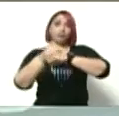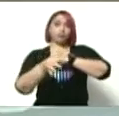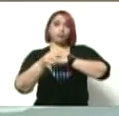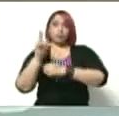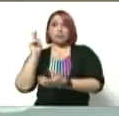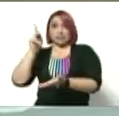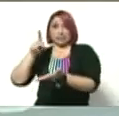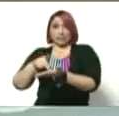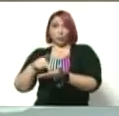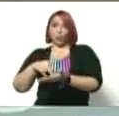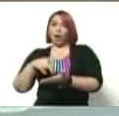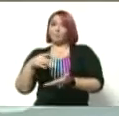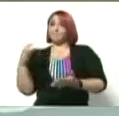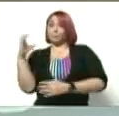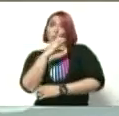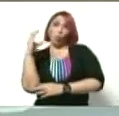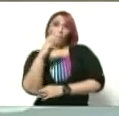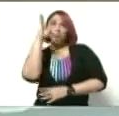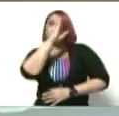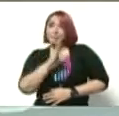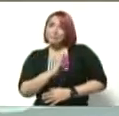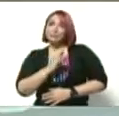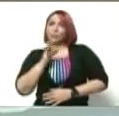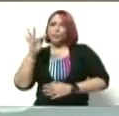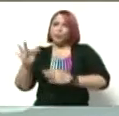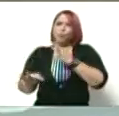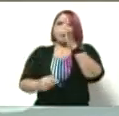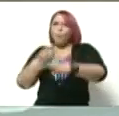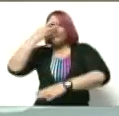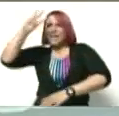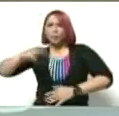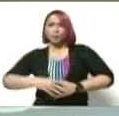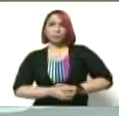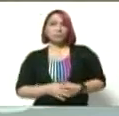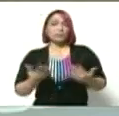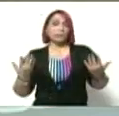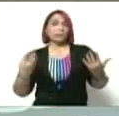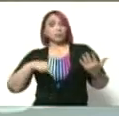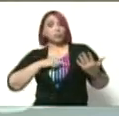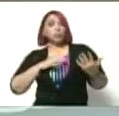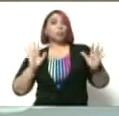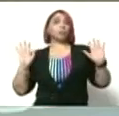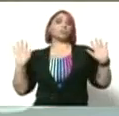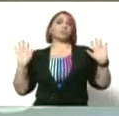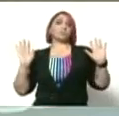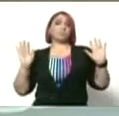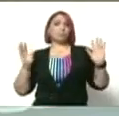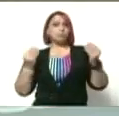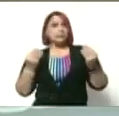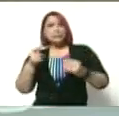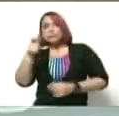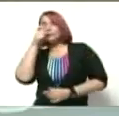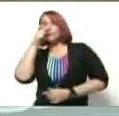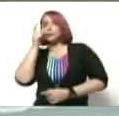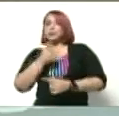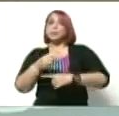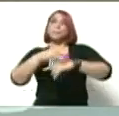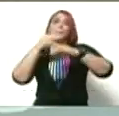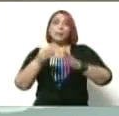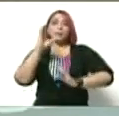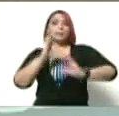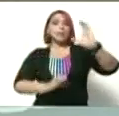ya llegó a brasil llegó a méxico así que nosotros estábamos por eso muy vigilante aquí está la ministra de ciencia